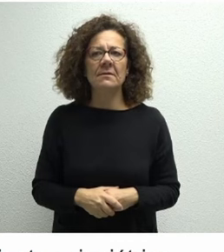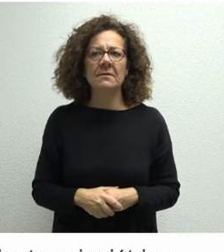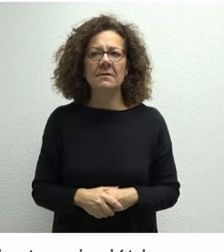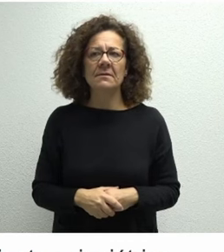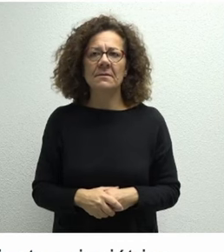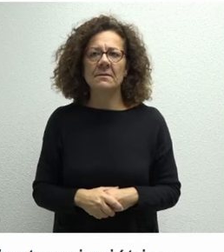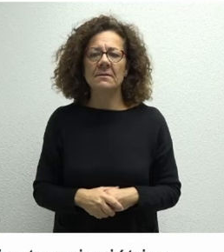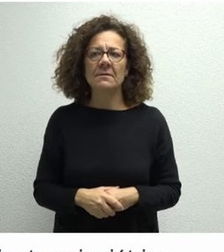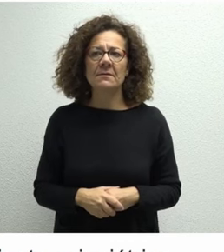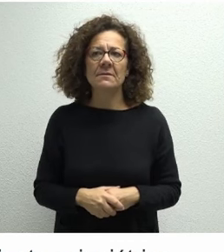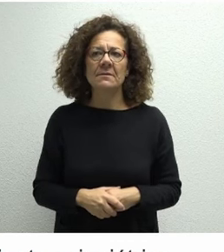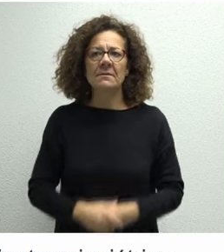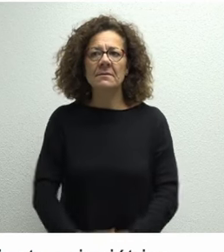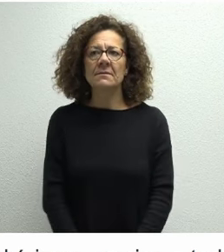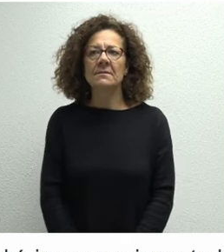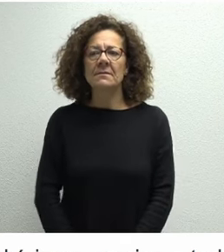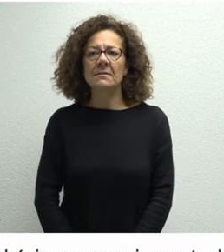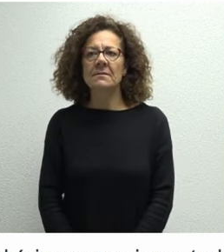todos